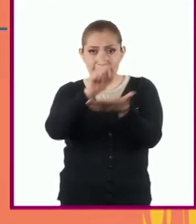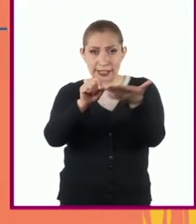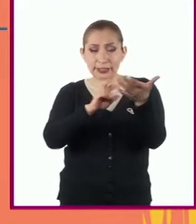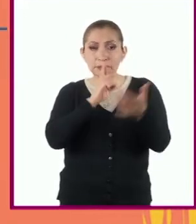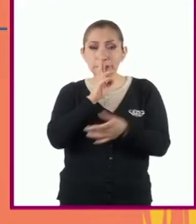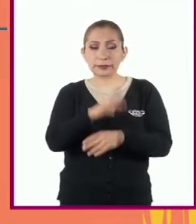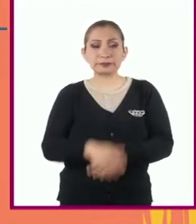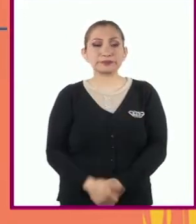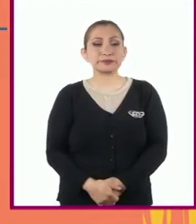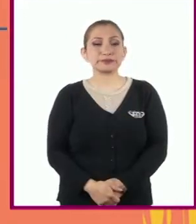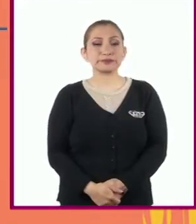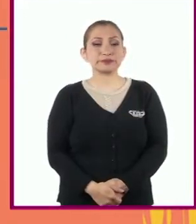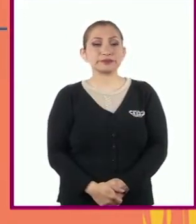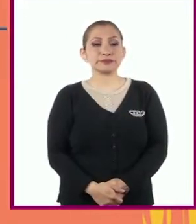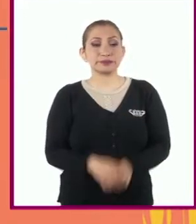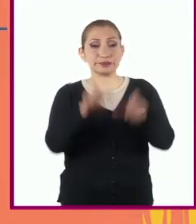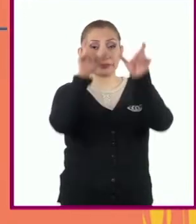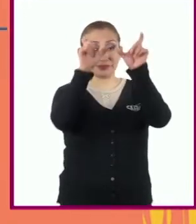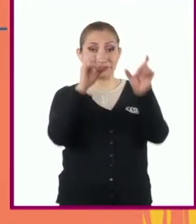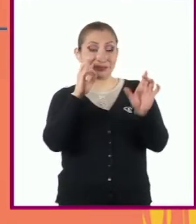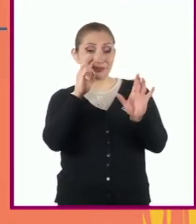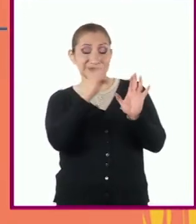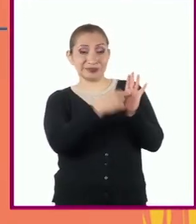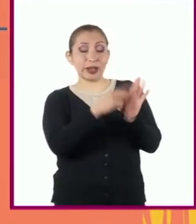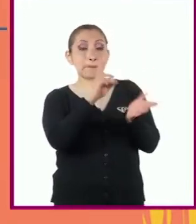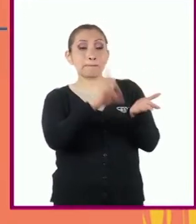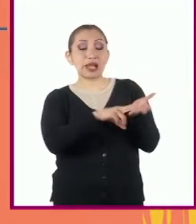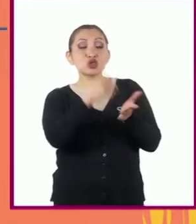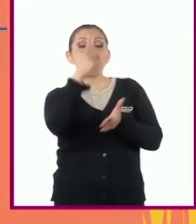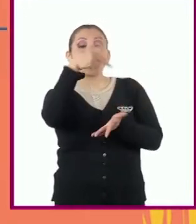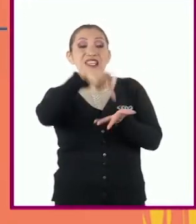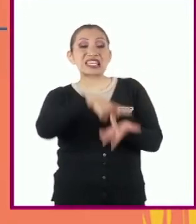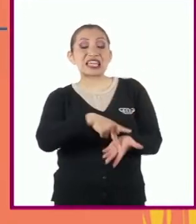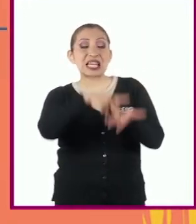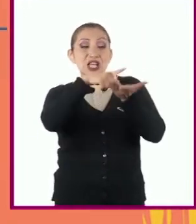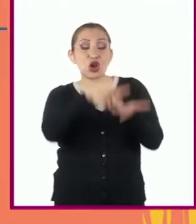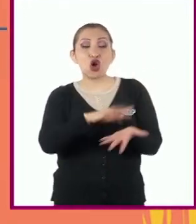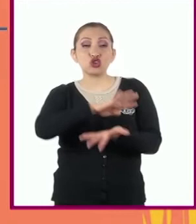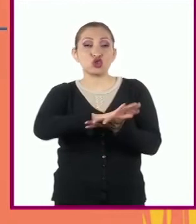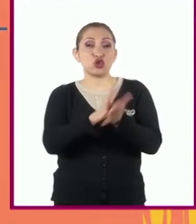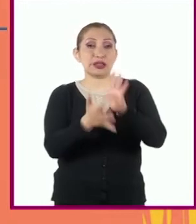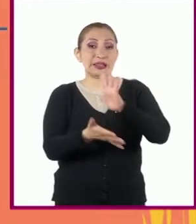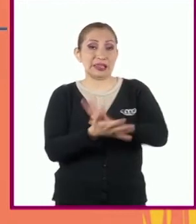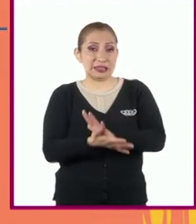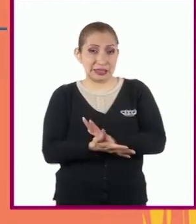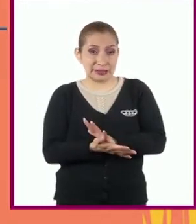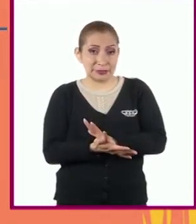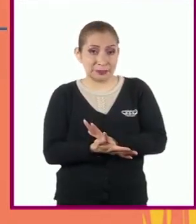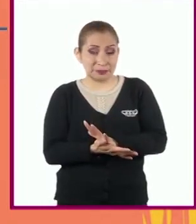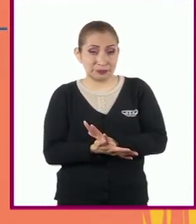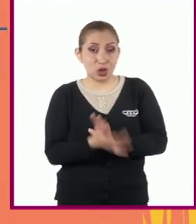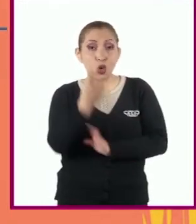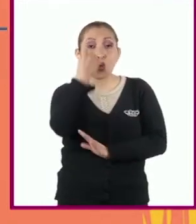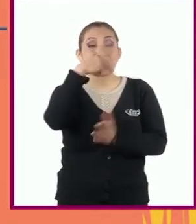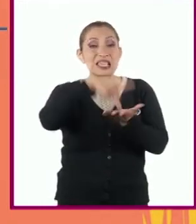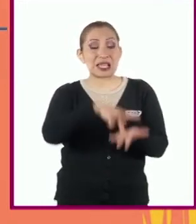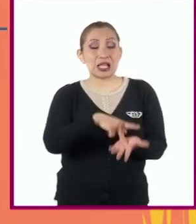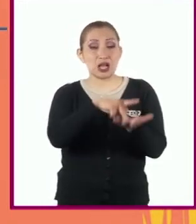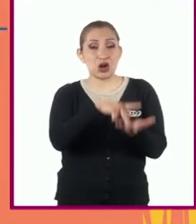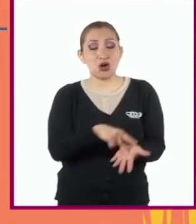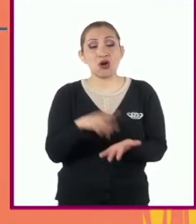responde. En la tabla se muestra el precio por kilogramo de tortillas. Por 1